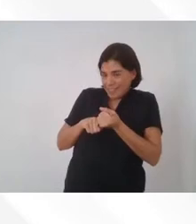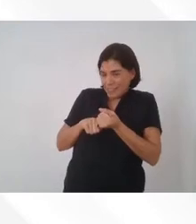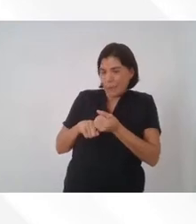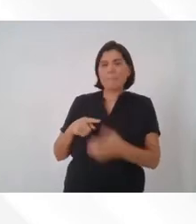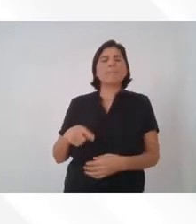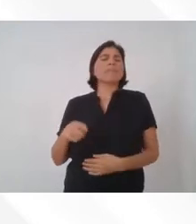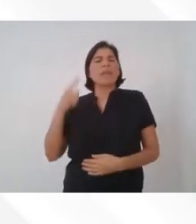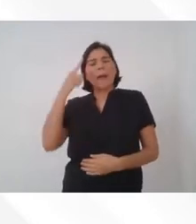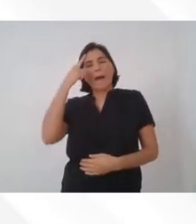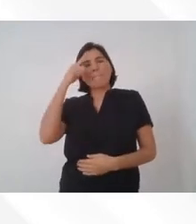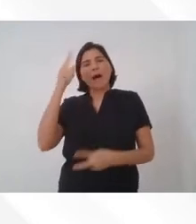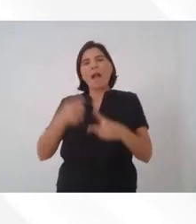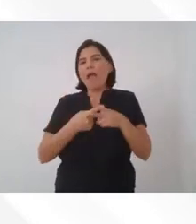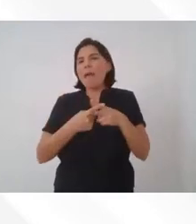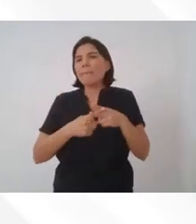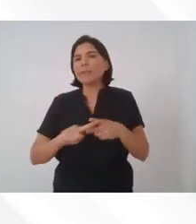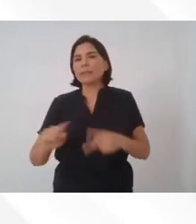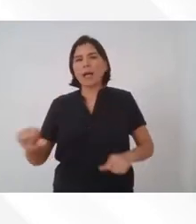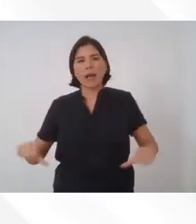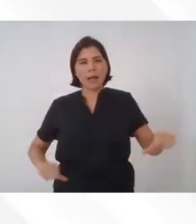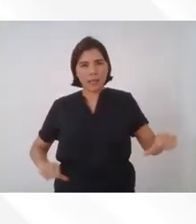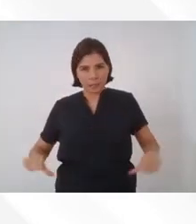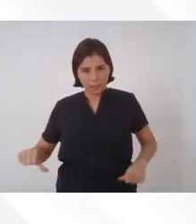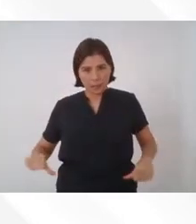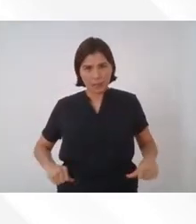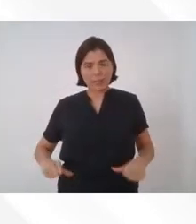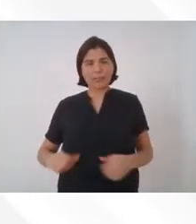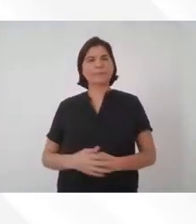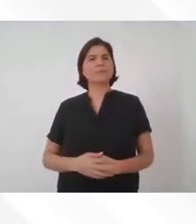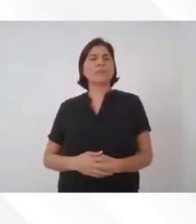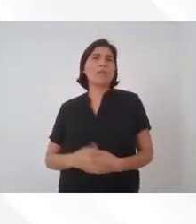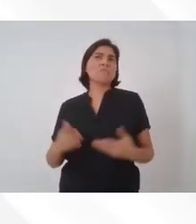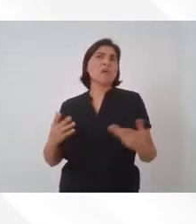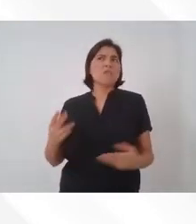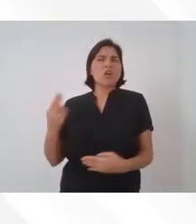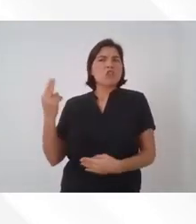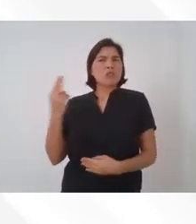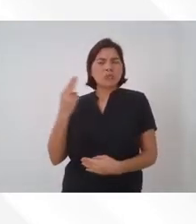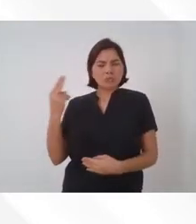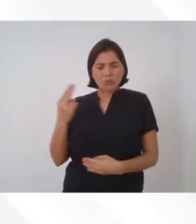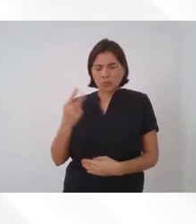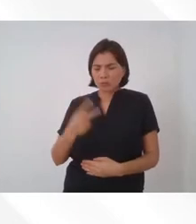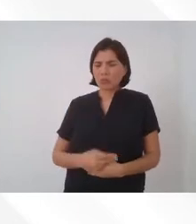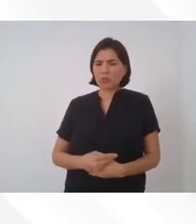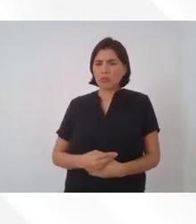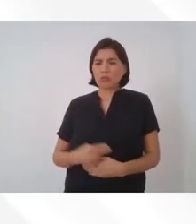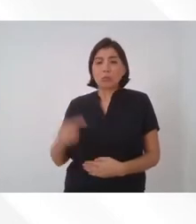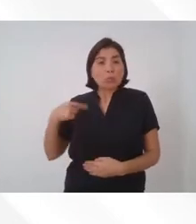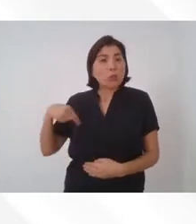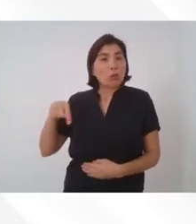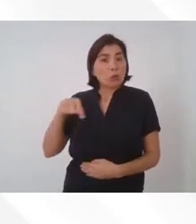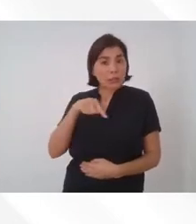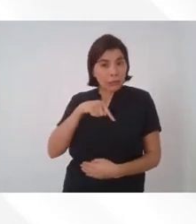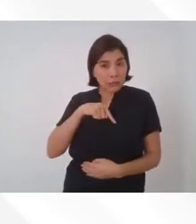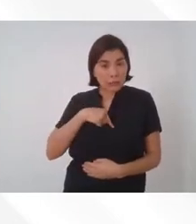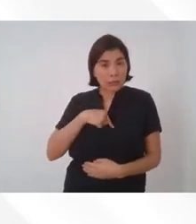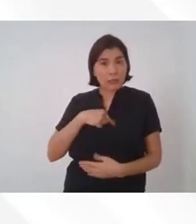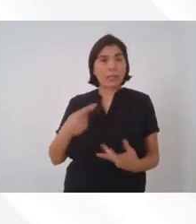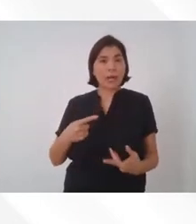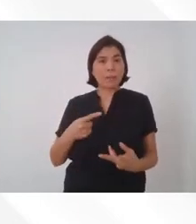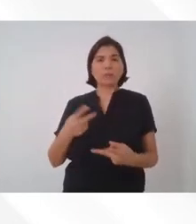preparada. Para preparar el espacio interno, lo que vamos a hacer va a ser un ejercicio de